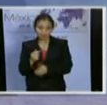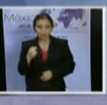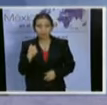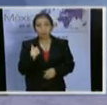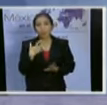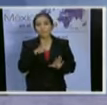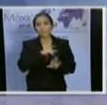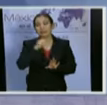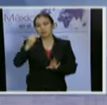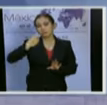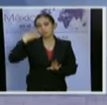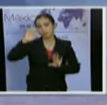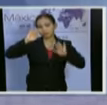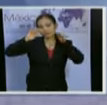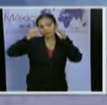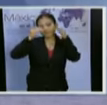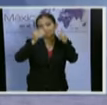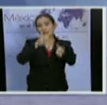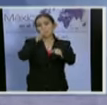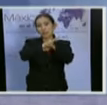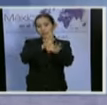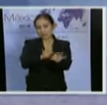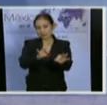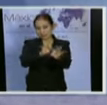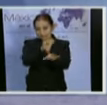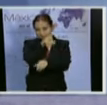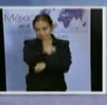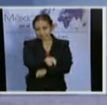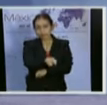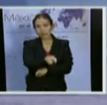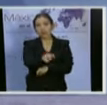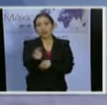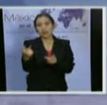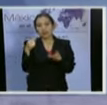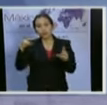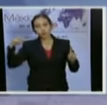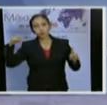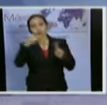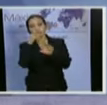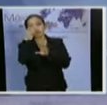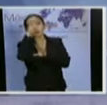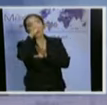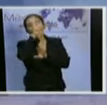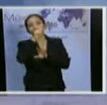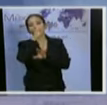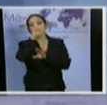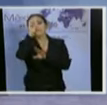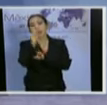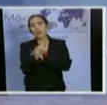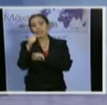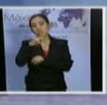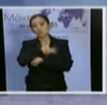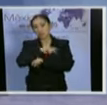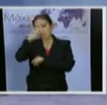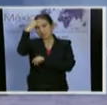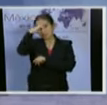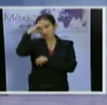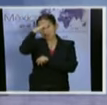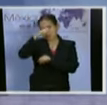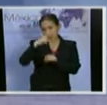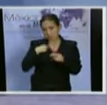mi exposición se va a centrar fundamentalmente en la perspectiva de Oxfam y en mi propia experiencia